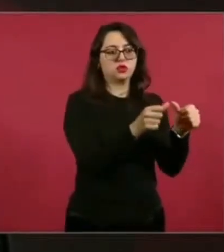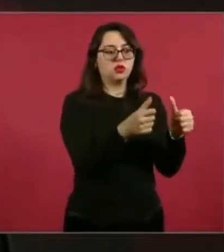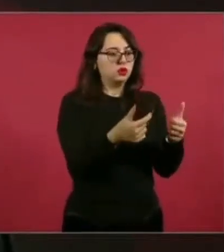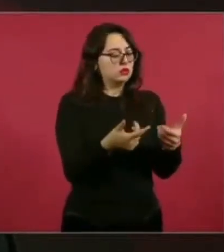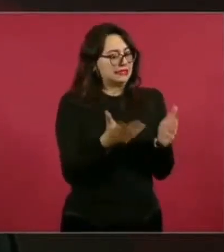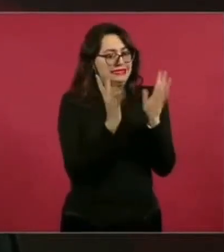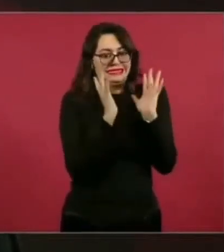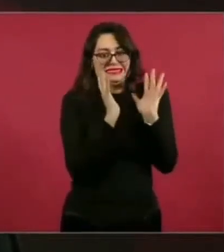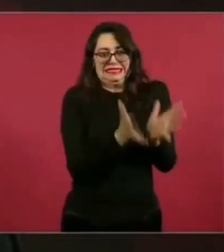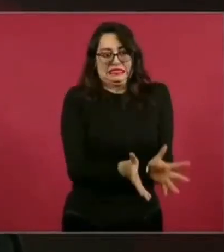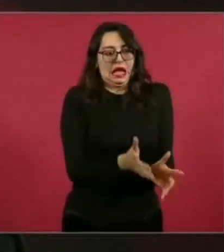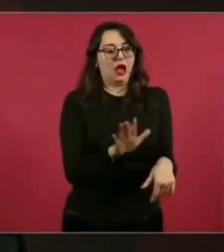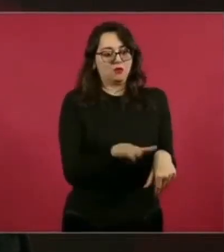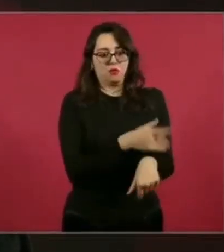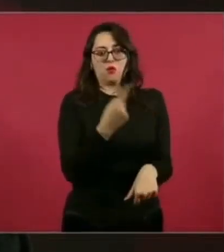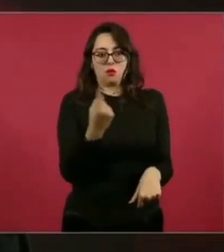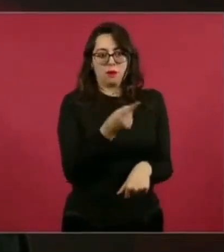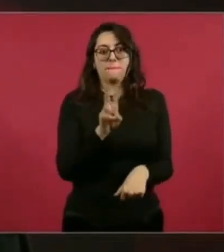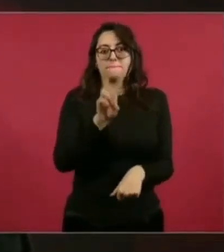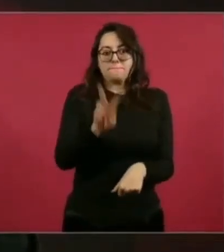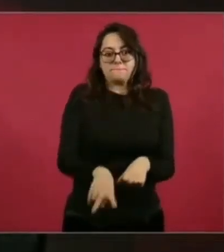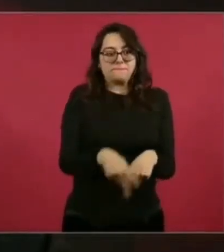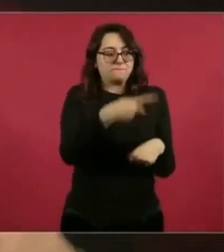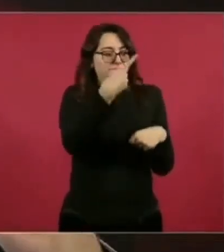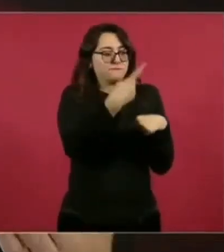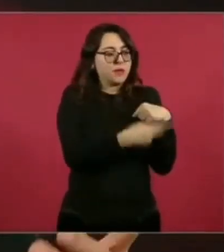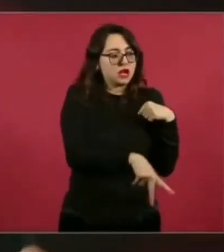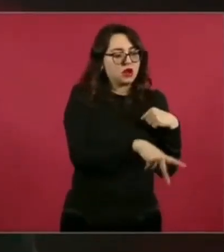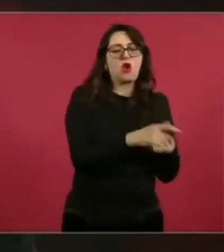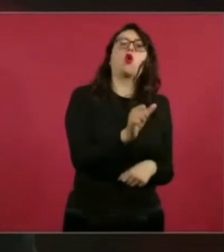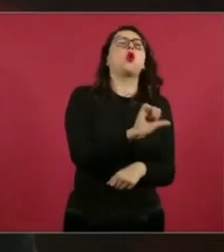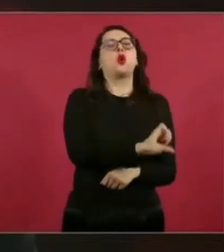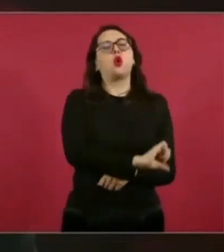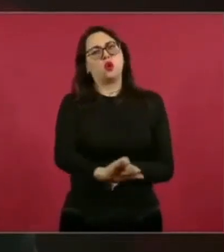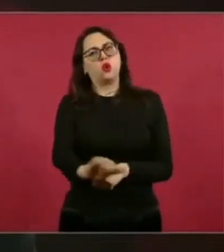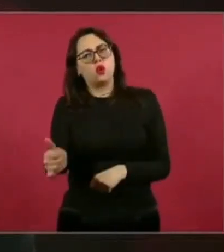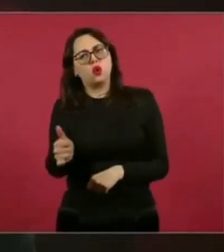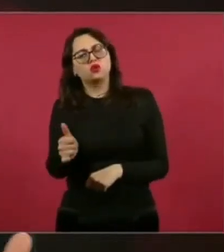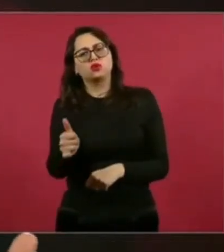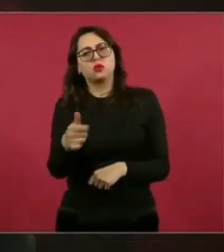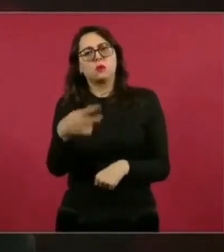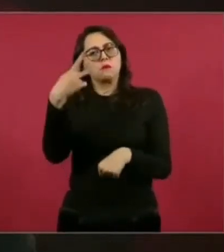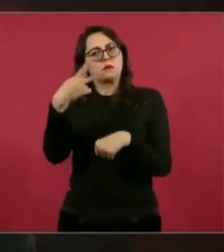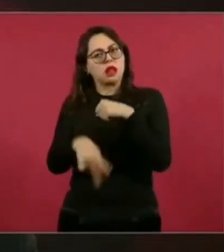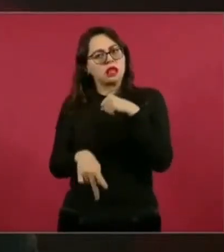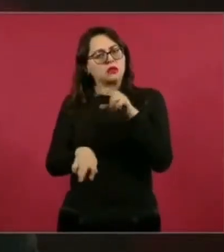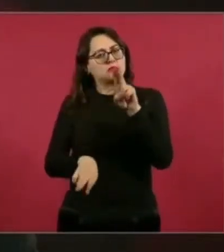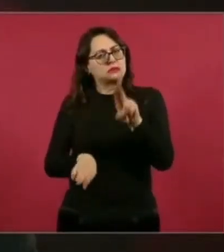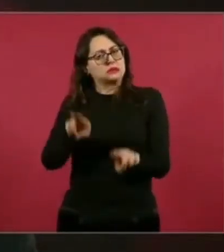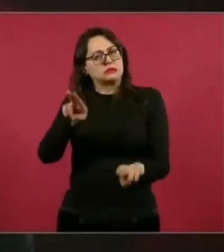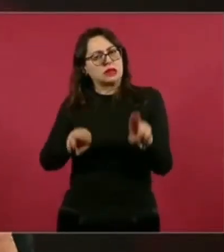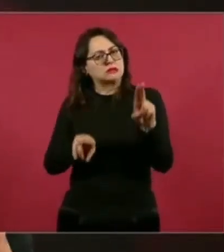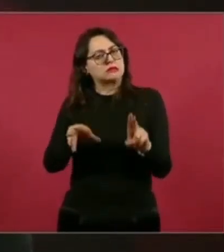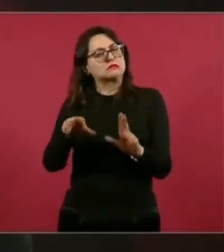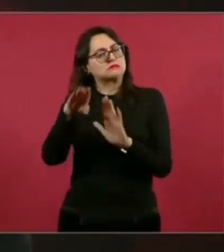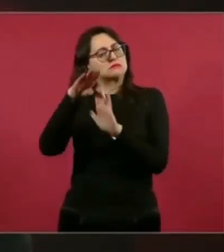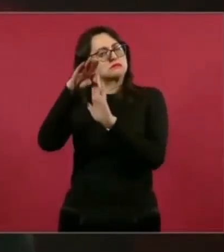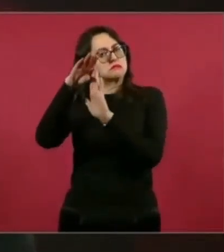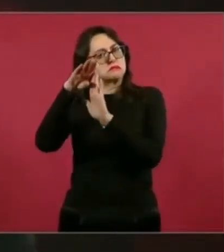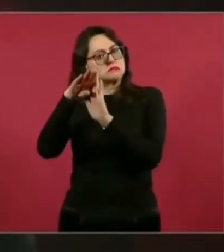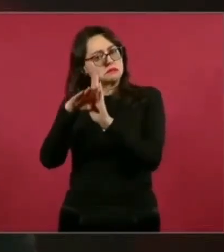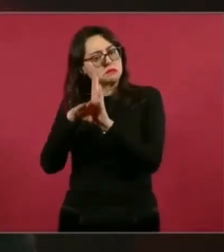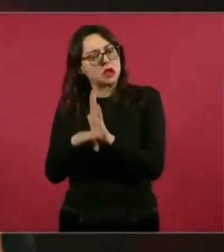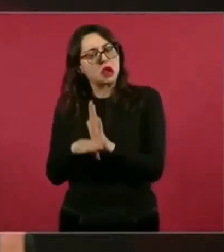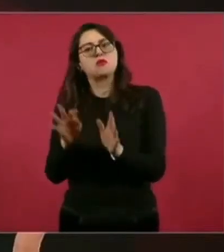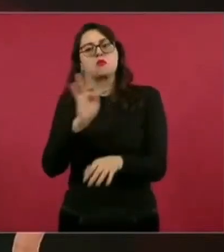atender esto en cuestión de horas. En algunos casos hay tiempo de